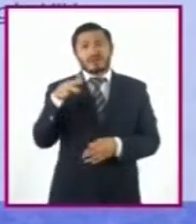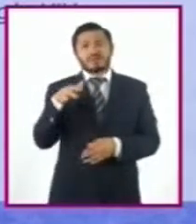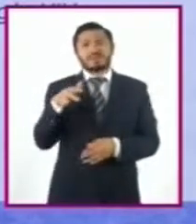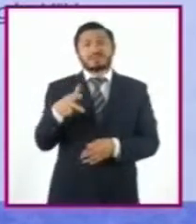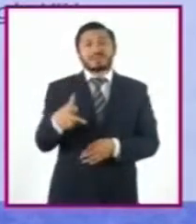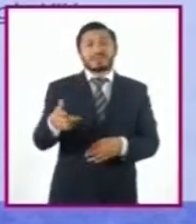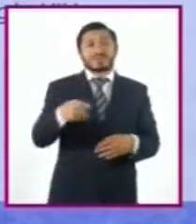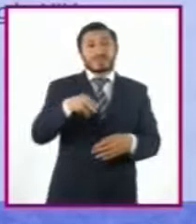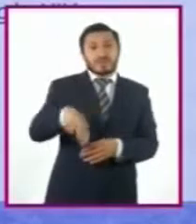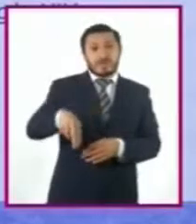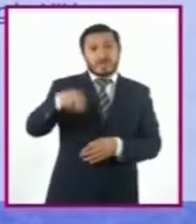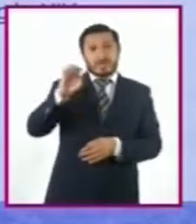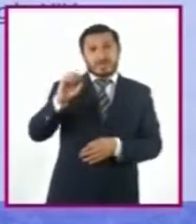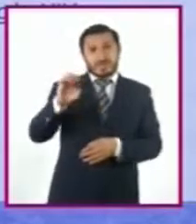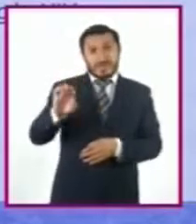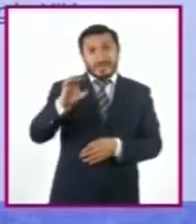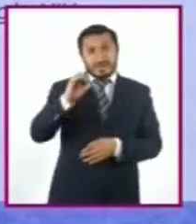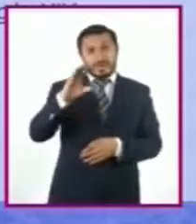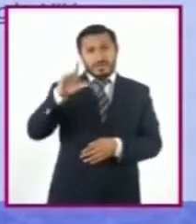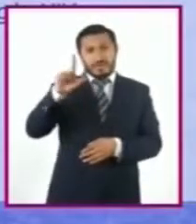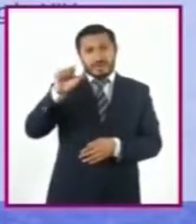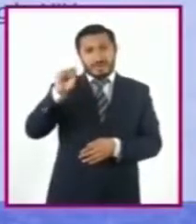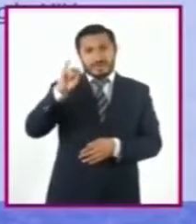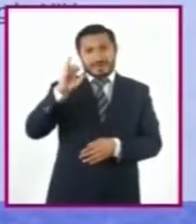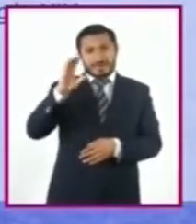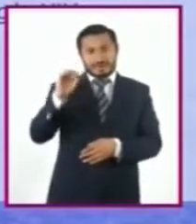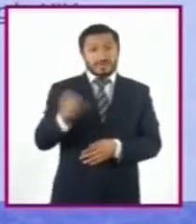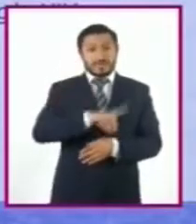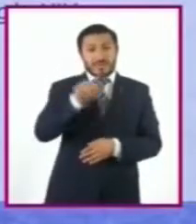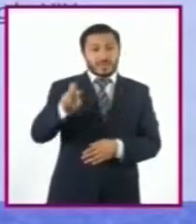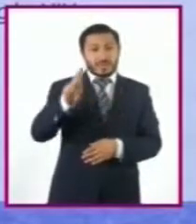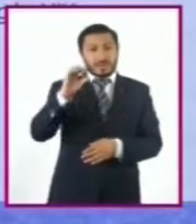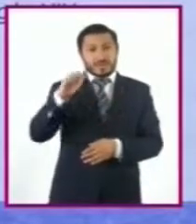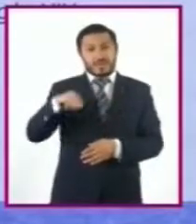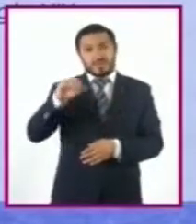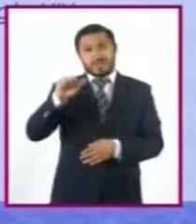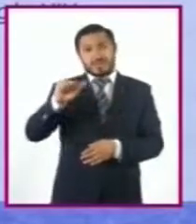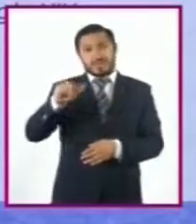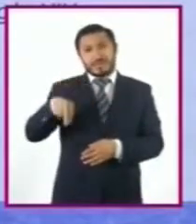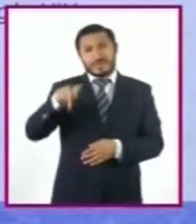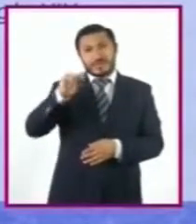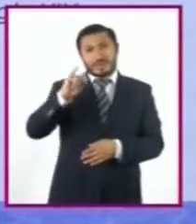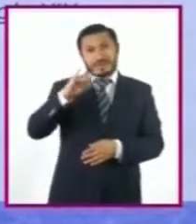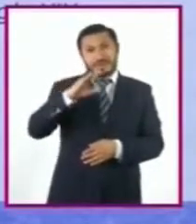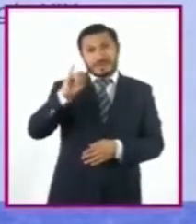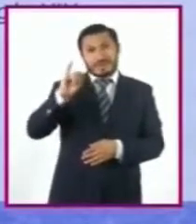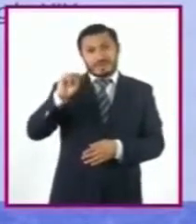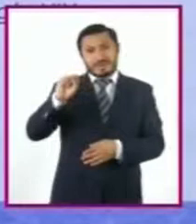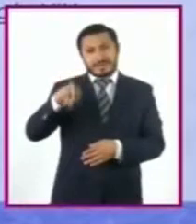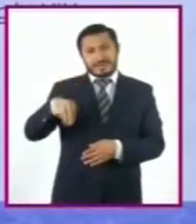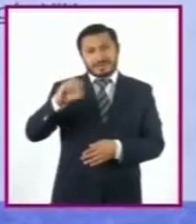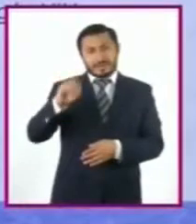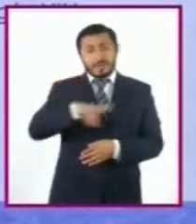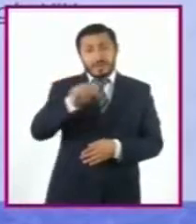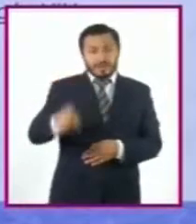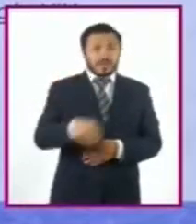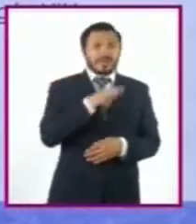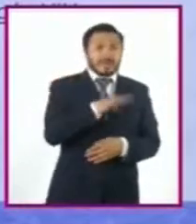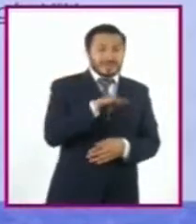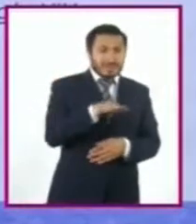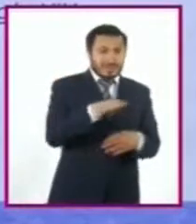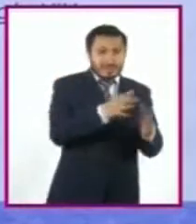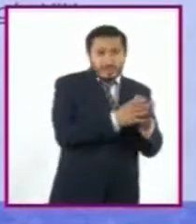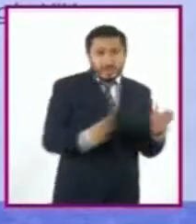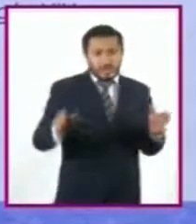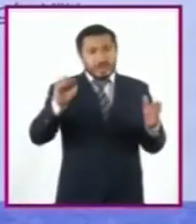neoclásico. Luego el romanticismo, que abarcó la primera mitad del siglo XIX y fue sucedido por el